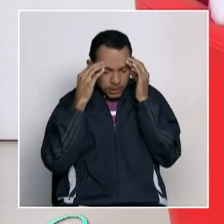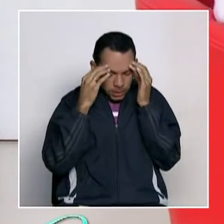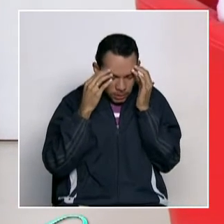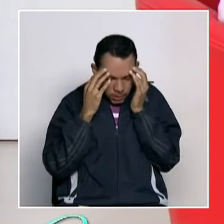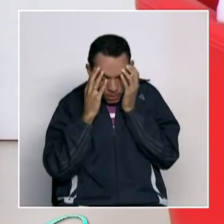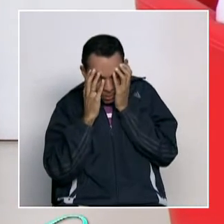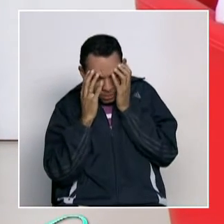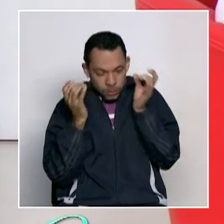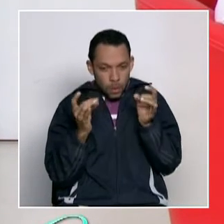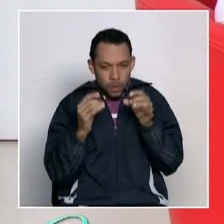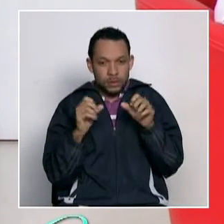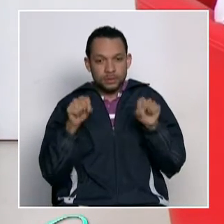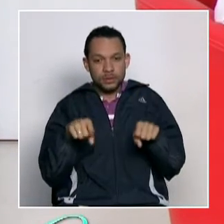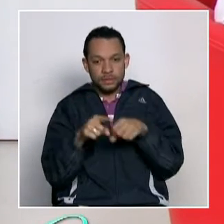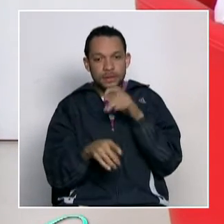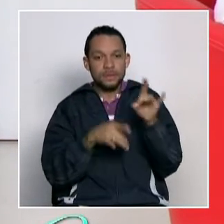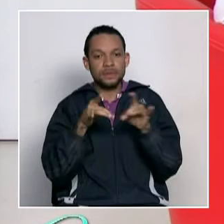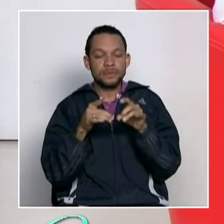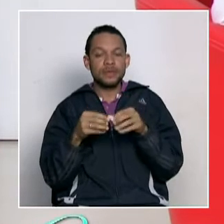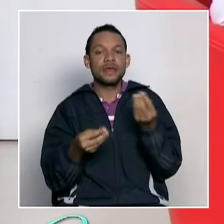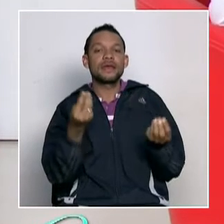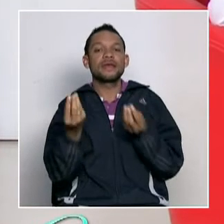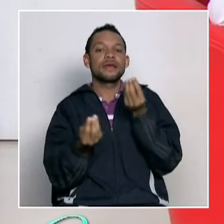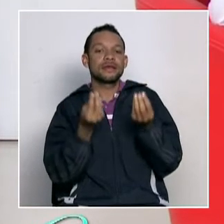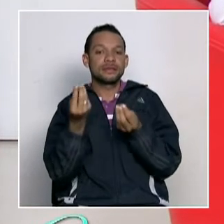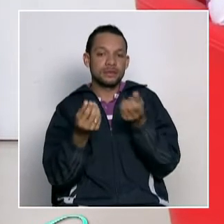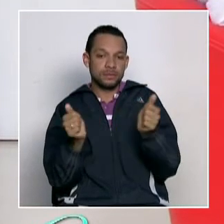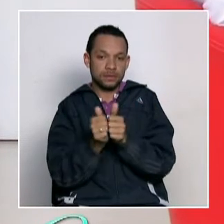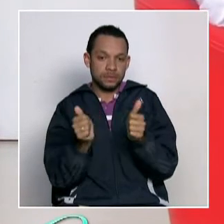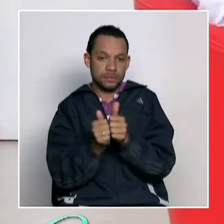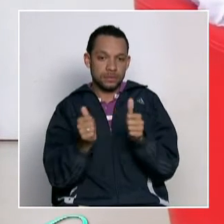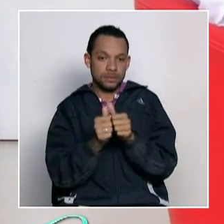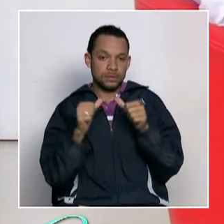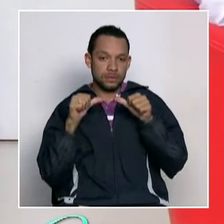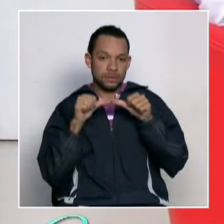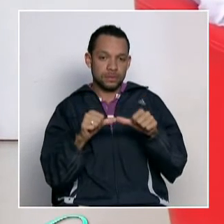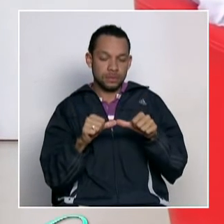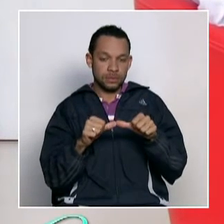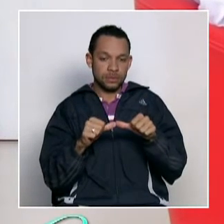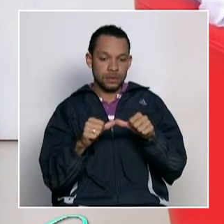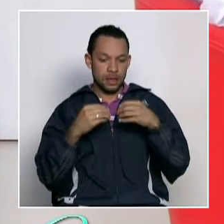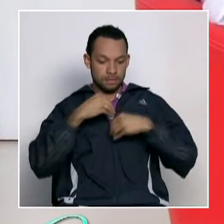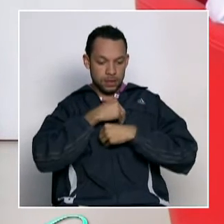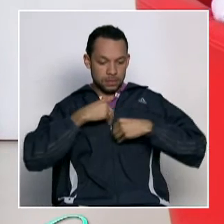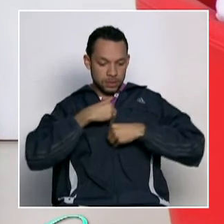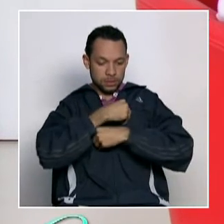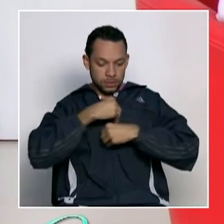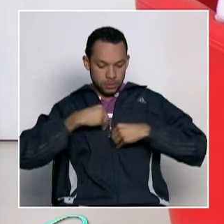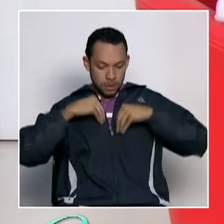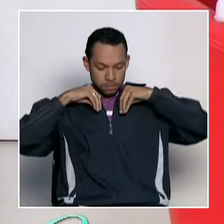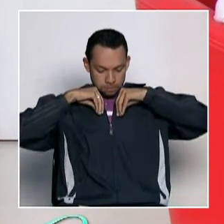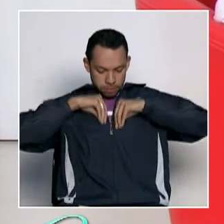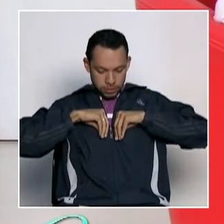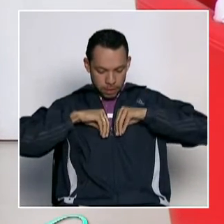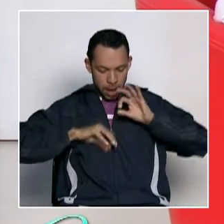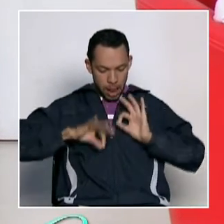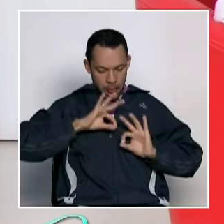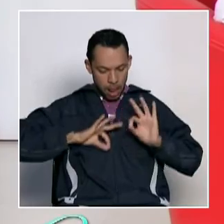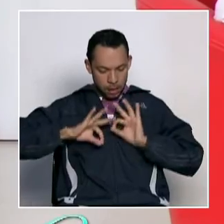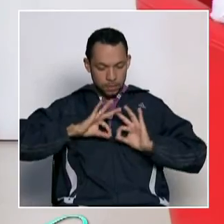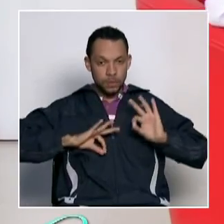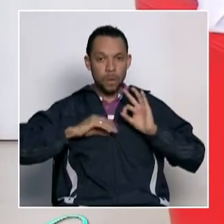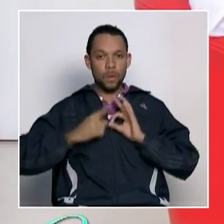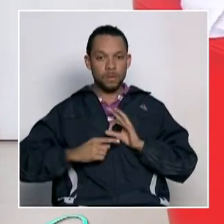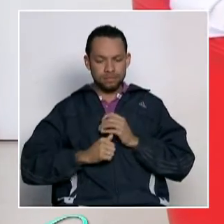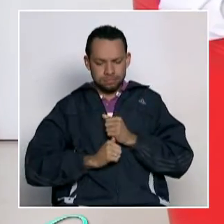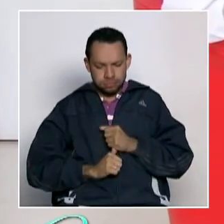vamos a ver qué fue lo que se le manda una dieta desintoxicante, se le mandan unos procesos de colonterapia por parte